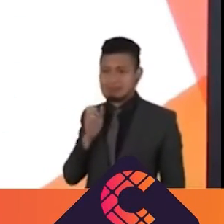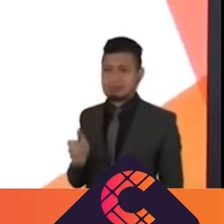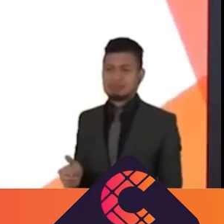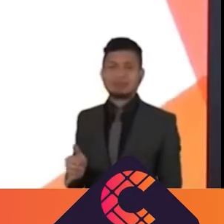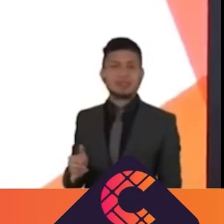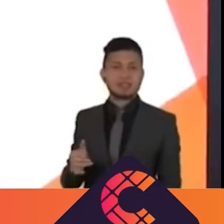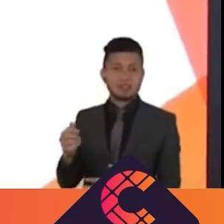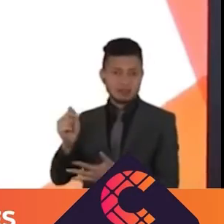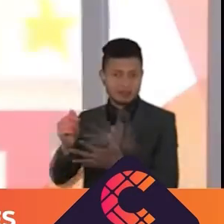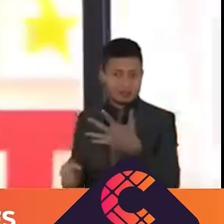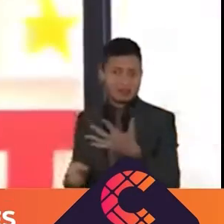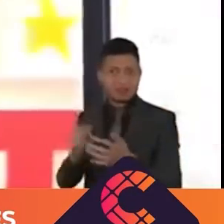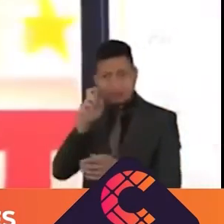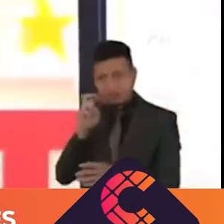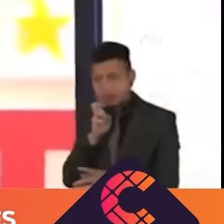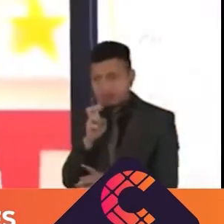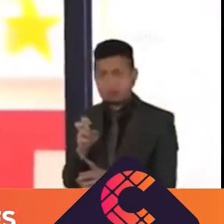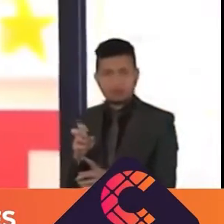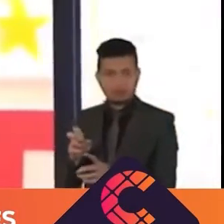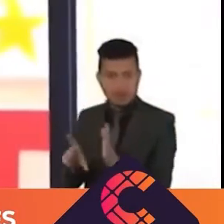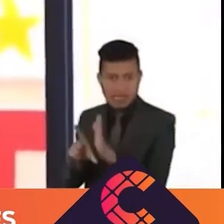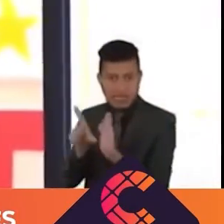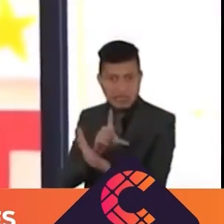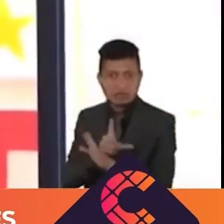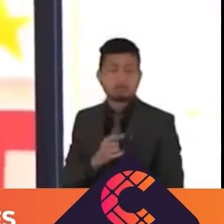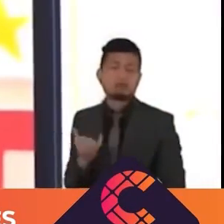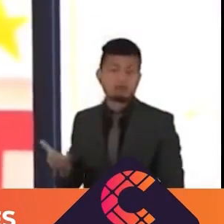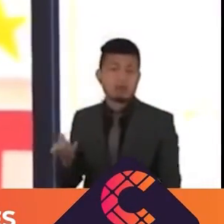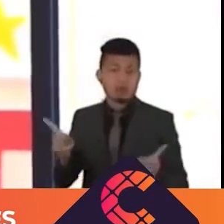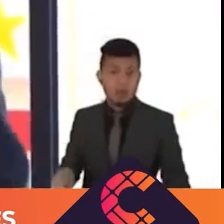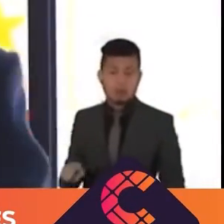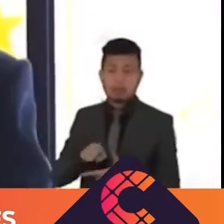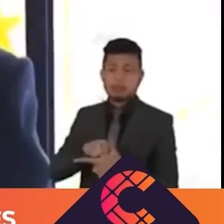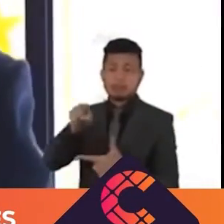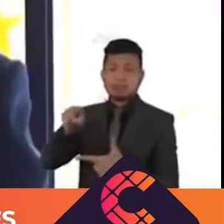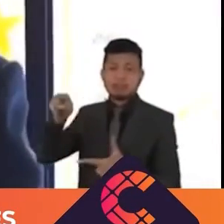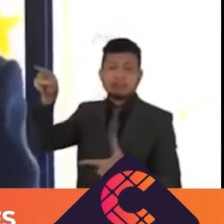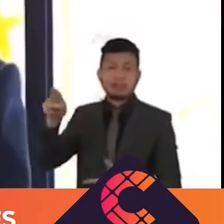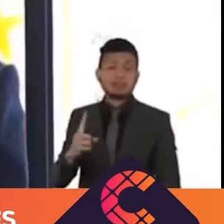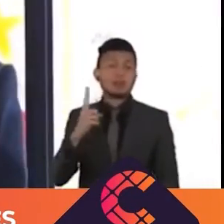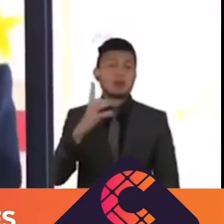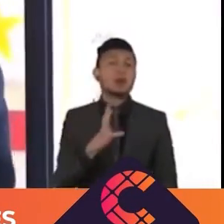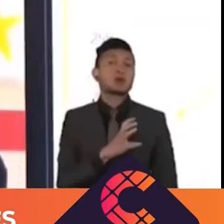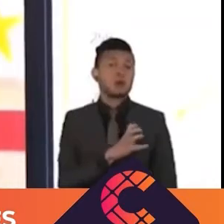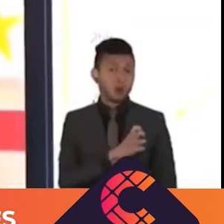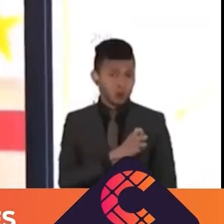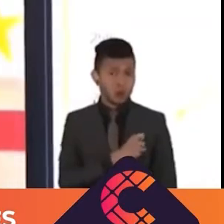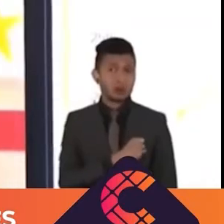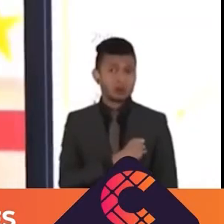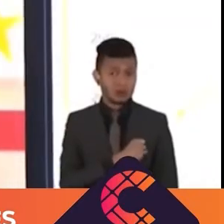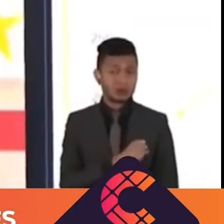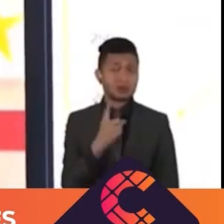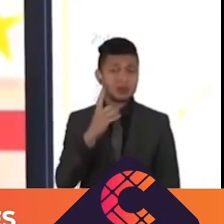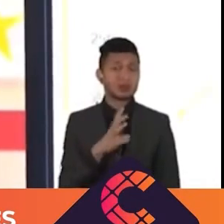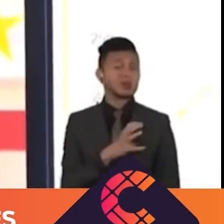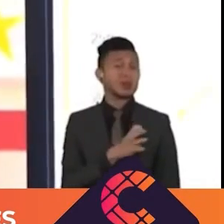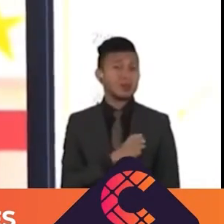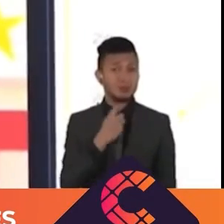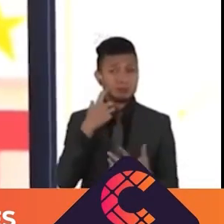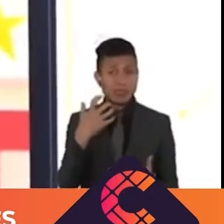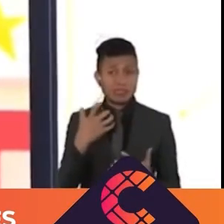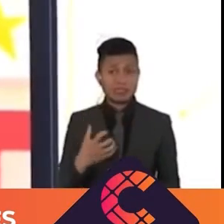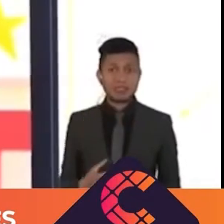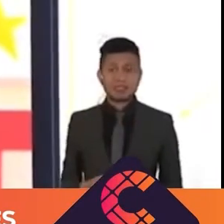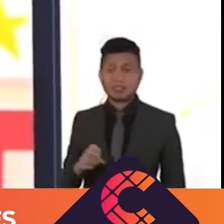una tendencia al alza desafortunadamente esto es doloroso decirlo doloroso pero los